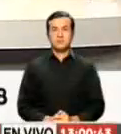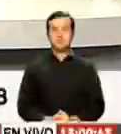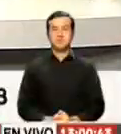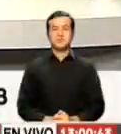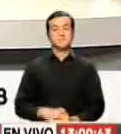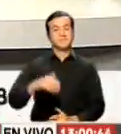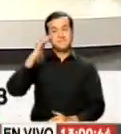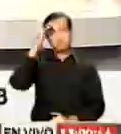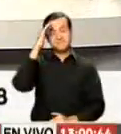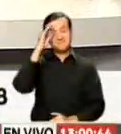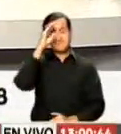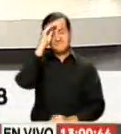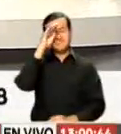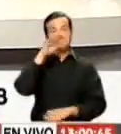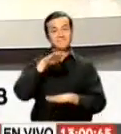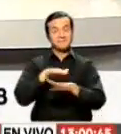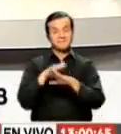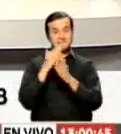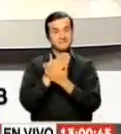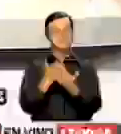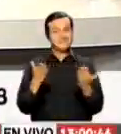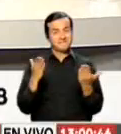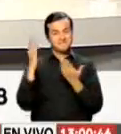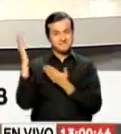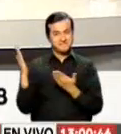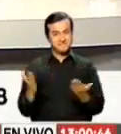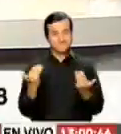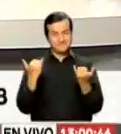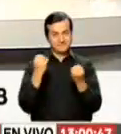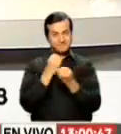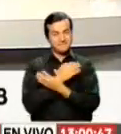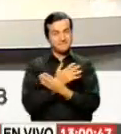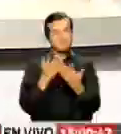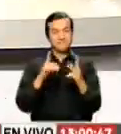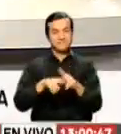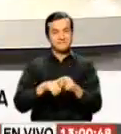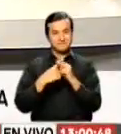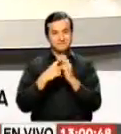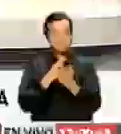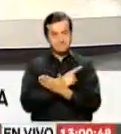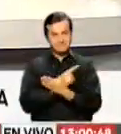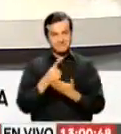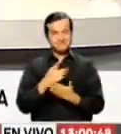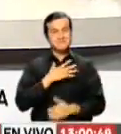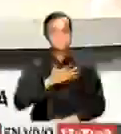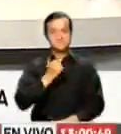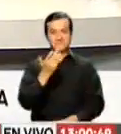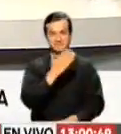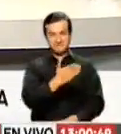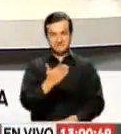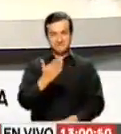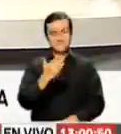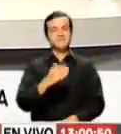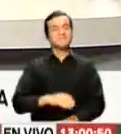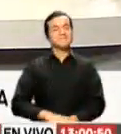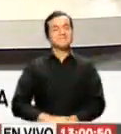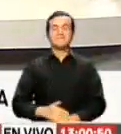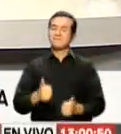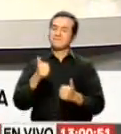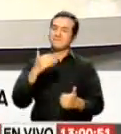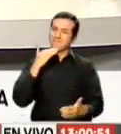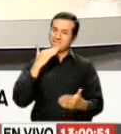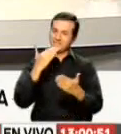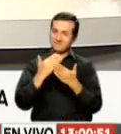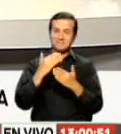¿Qué tal, amigos? Muy buenas tardes, bienvenidos en este inicio de semana. ¿Qué tal, Fabricio? Bien, Mariuxi, muchas gracias,